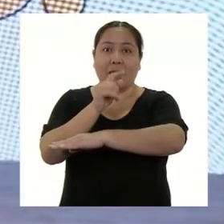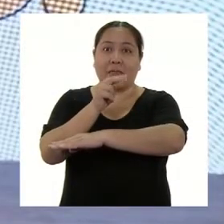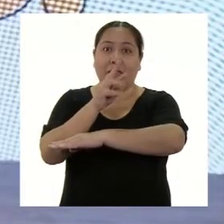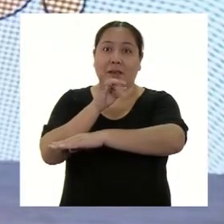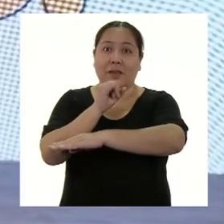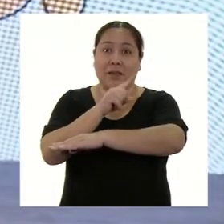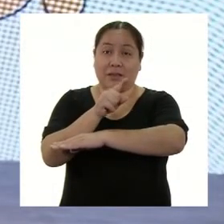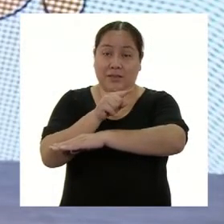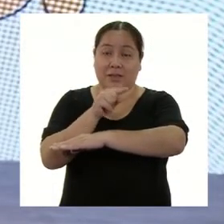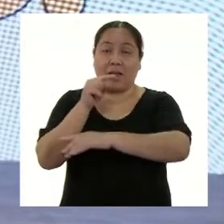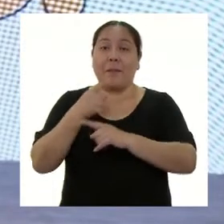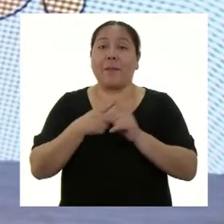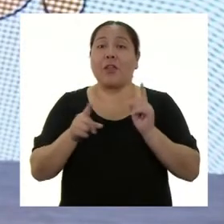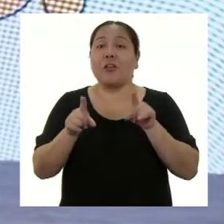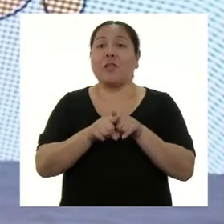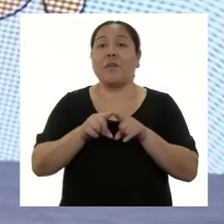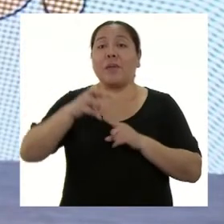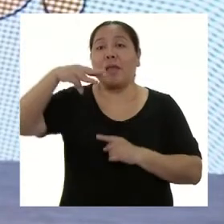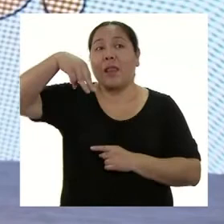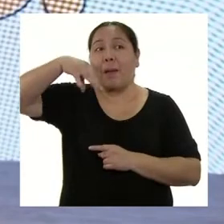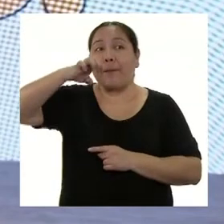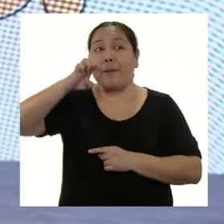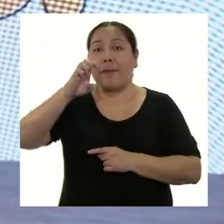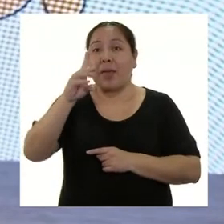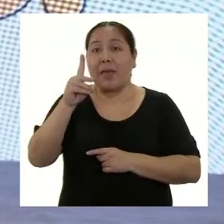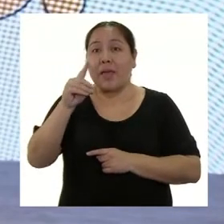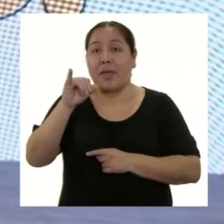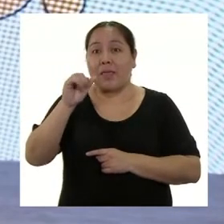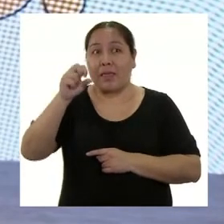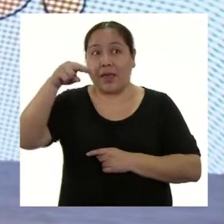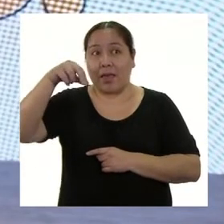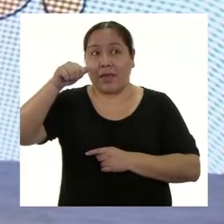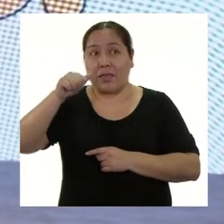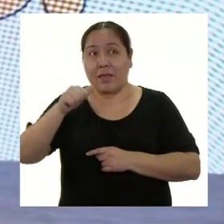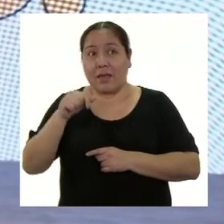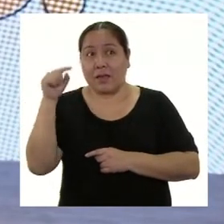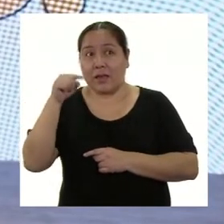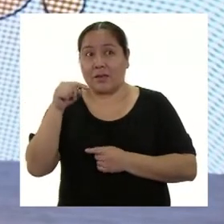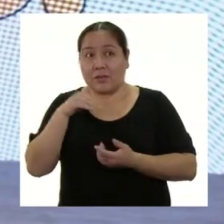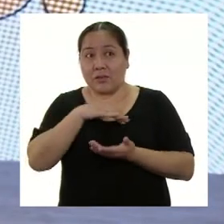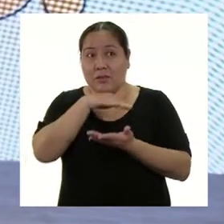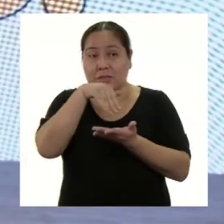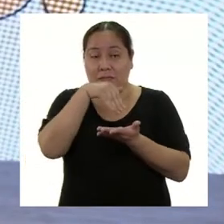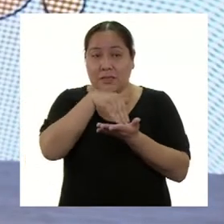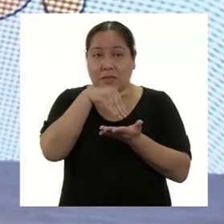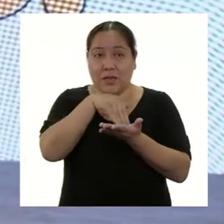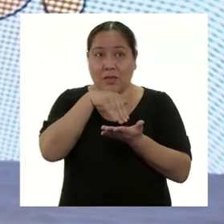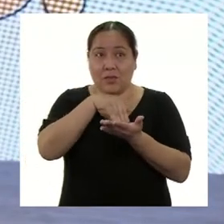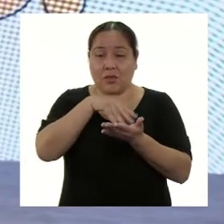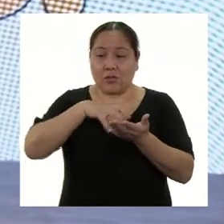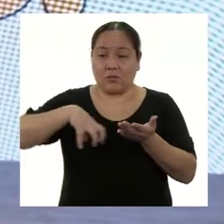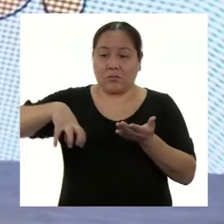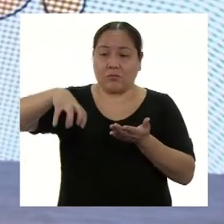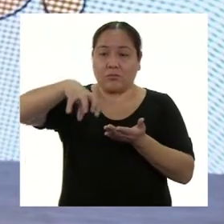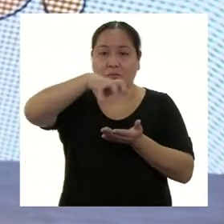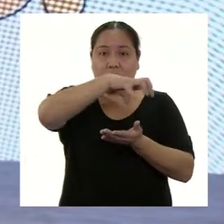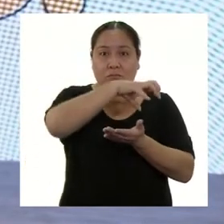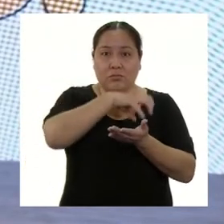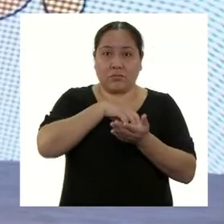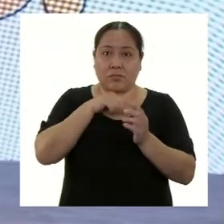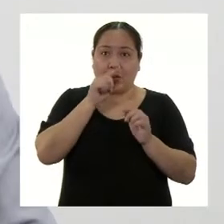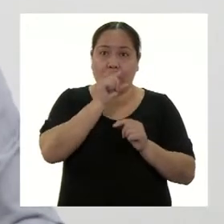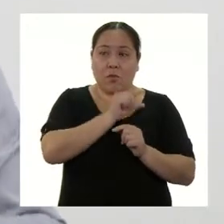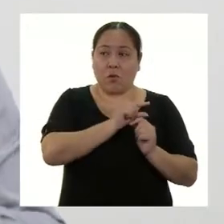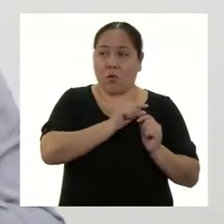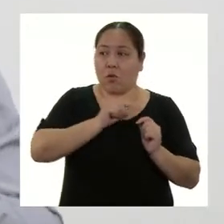¿Mediana? Eso lo he hecho en estadística. Es el dato que queda en el centro de la distribución cuando los datos están ordenados de menor a